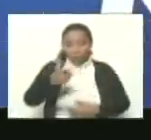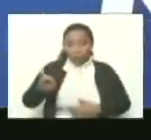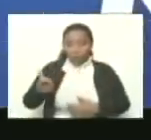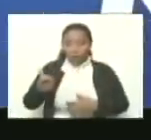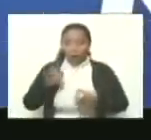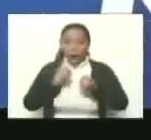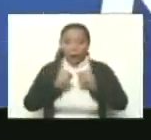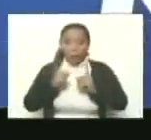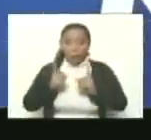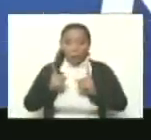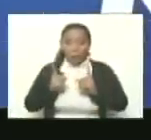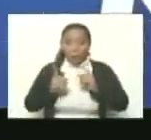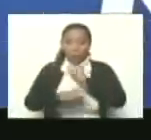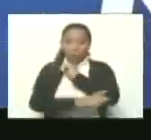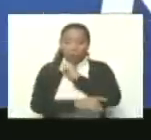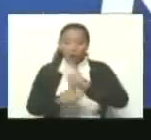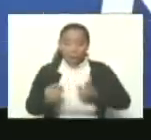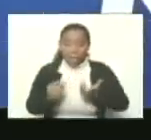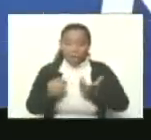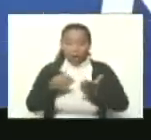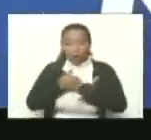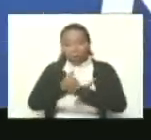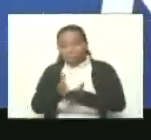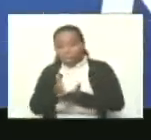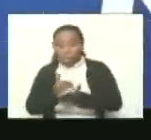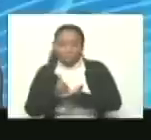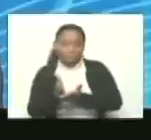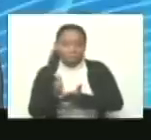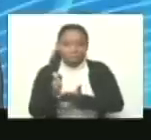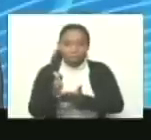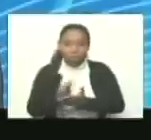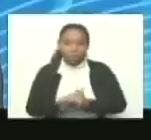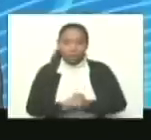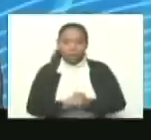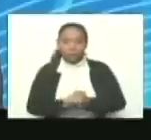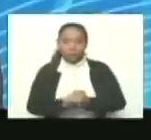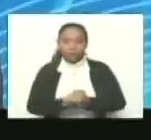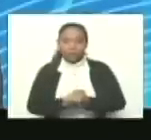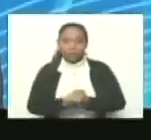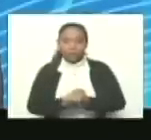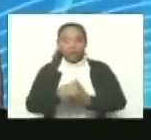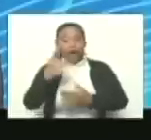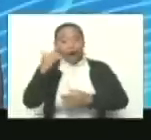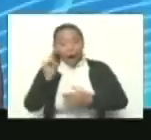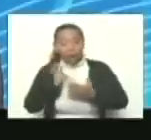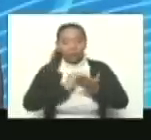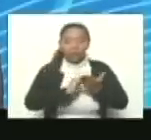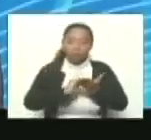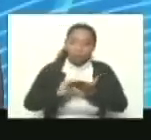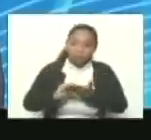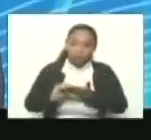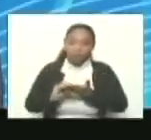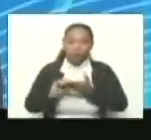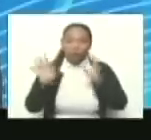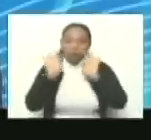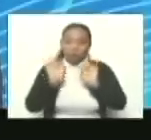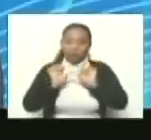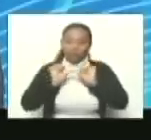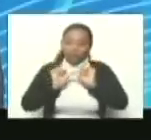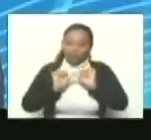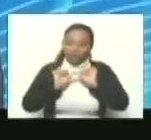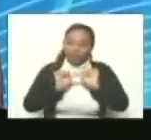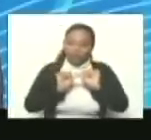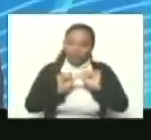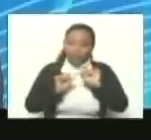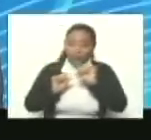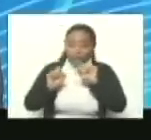precios sigan afectando a los productores. Esos son temas recurrentes que hay que resolver de manera permanente. Esos